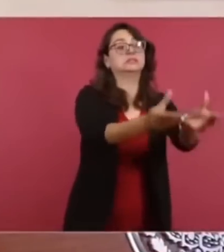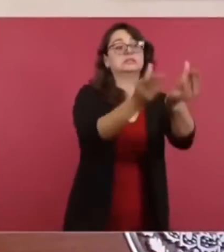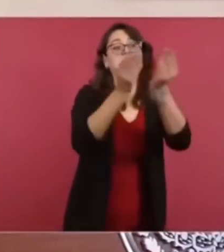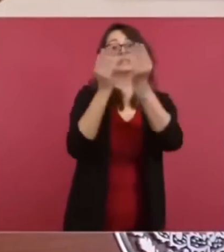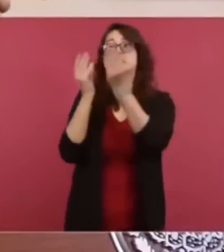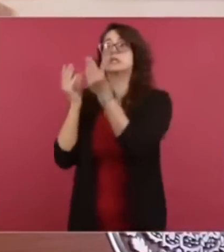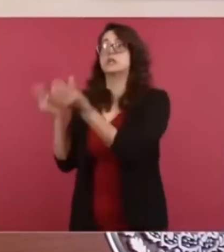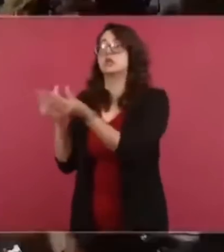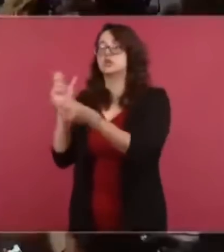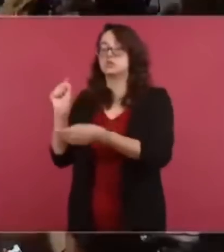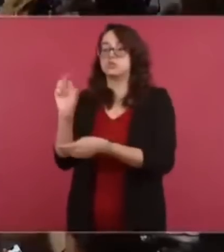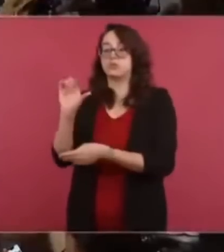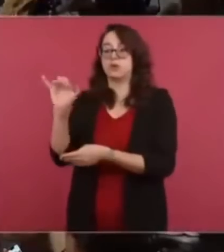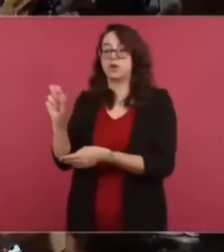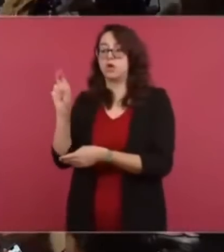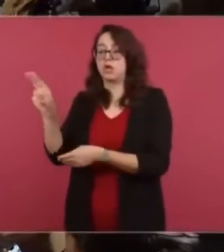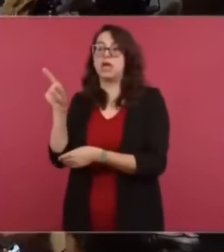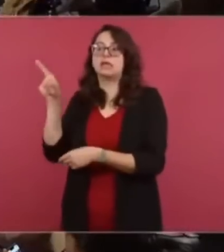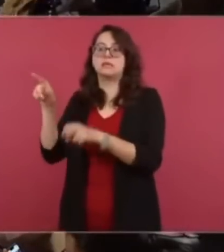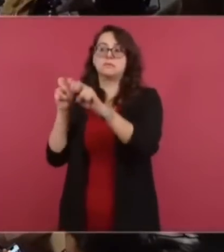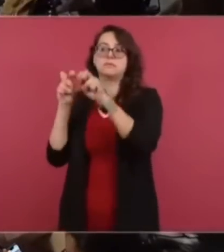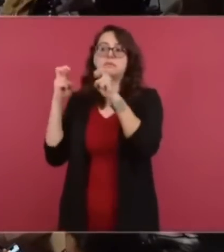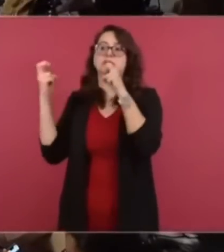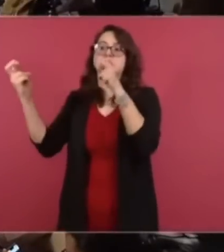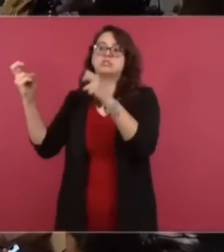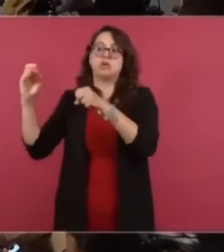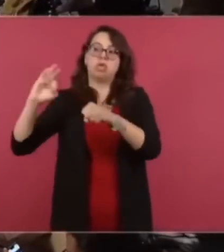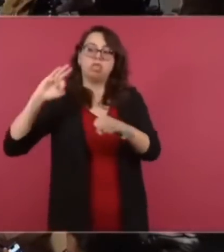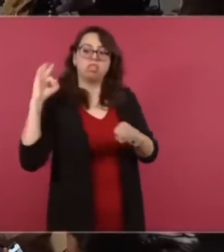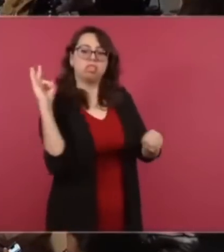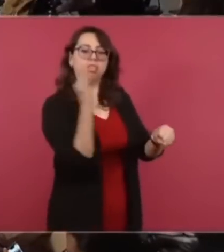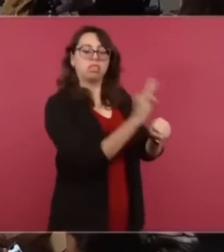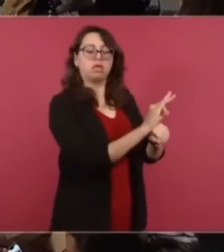de complicidad, de componendas,